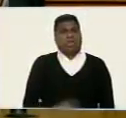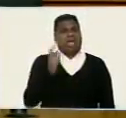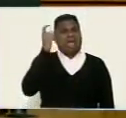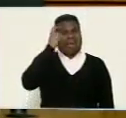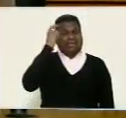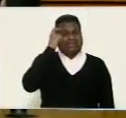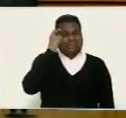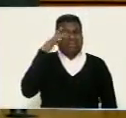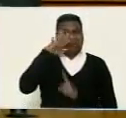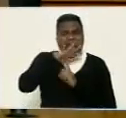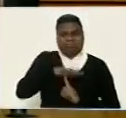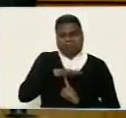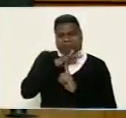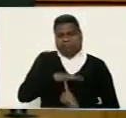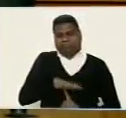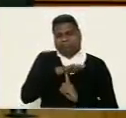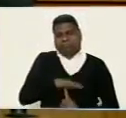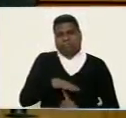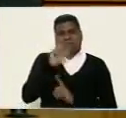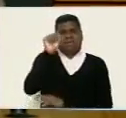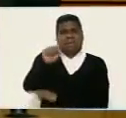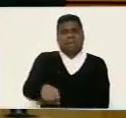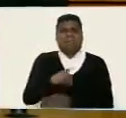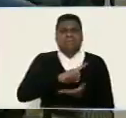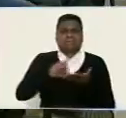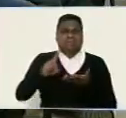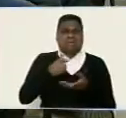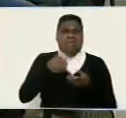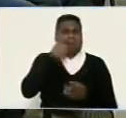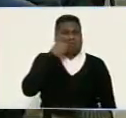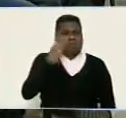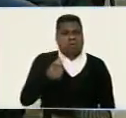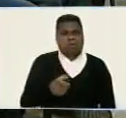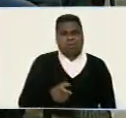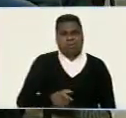esas presiones comiencen a vencer la dignidad de este pueblo,